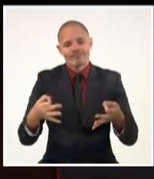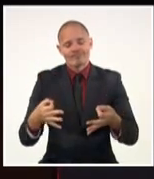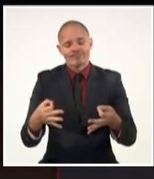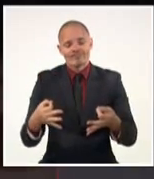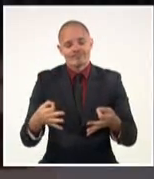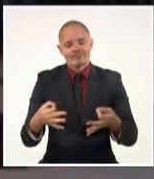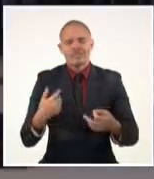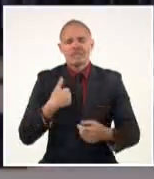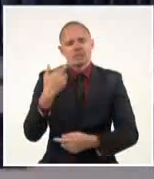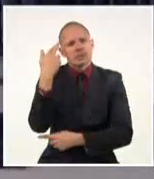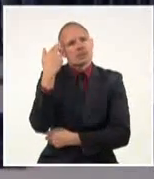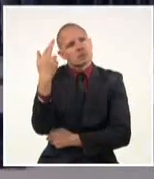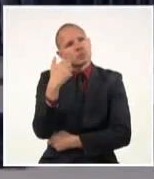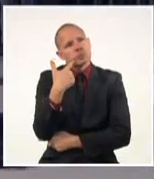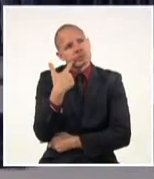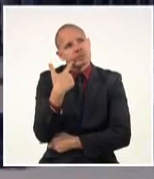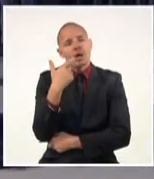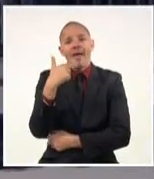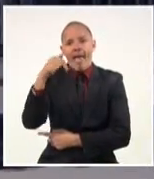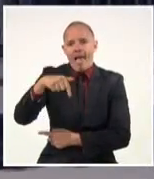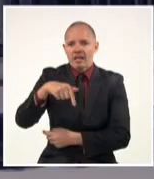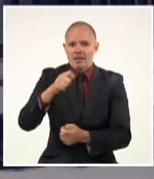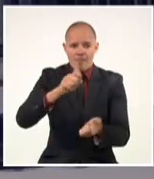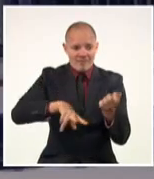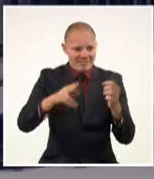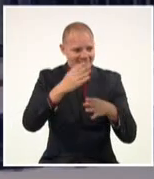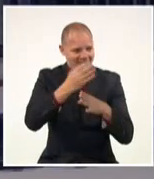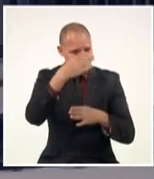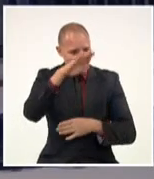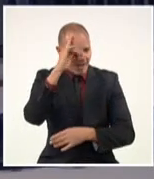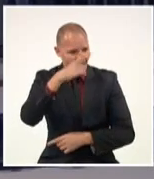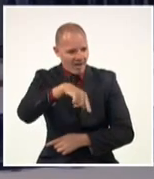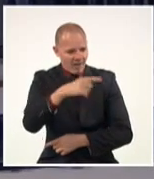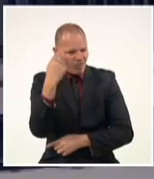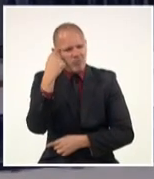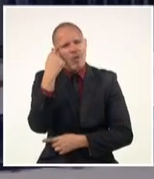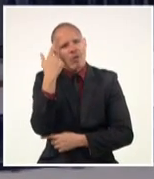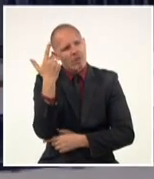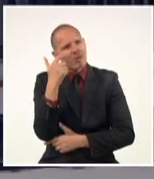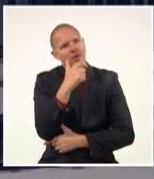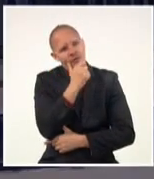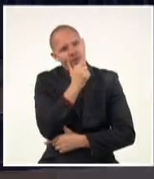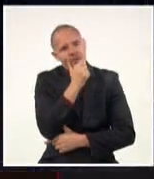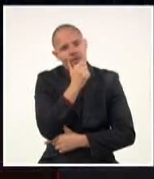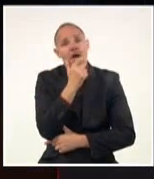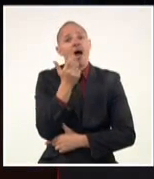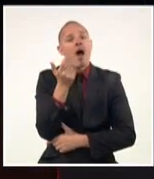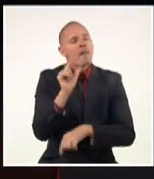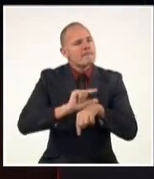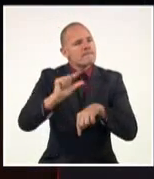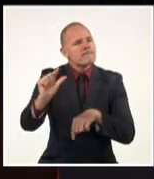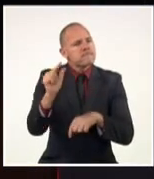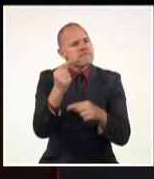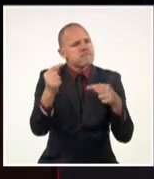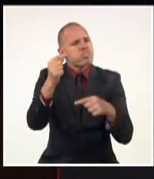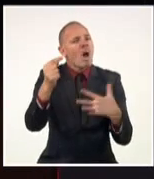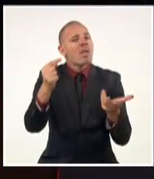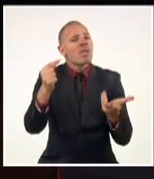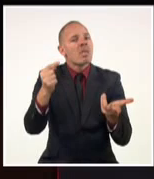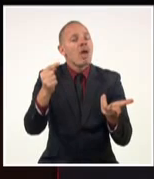entra en la historia de Santiago, pero hay un momento particular y único, el primero de enero